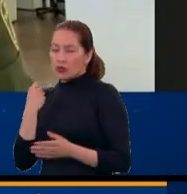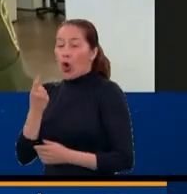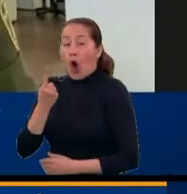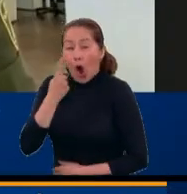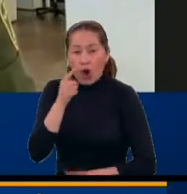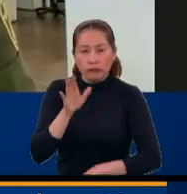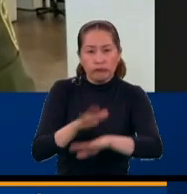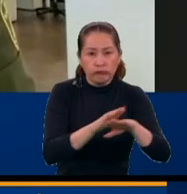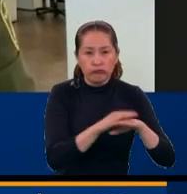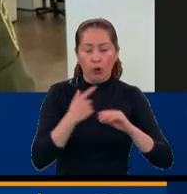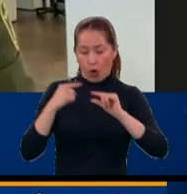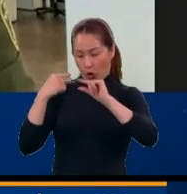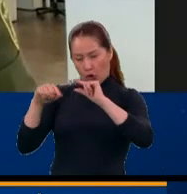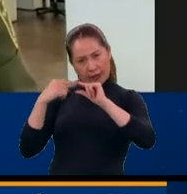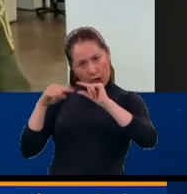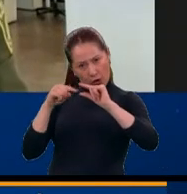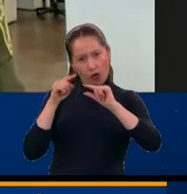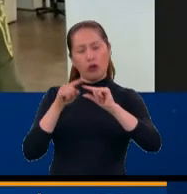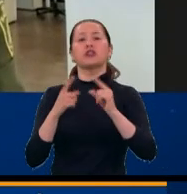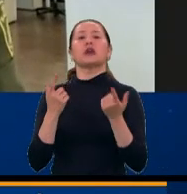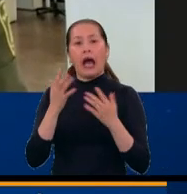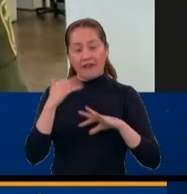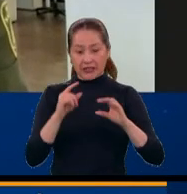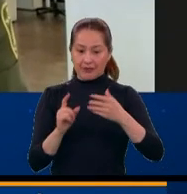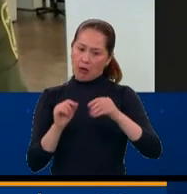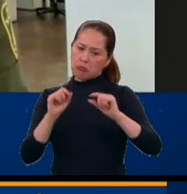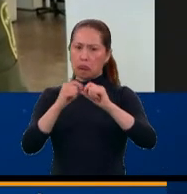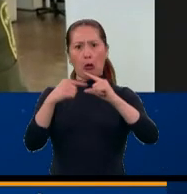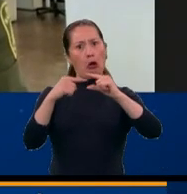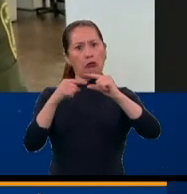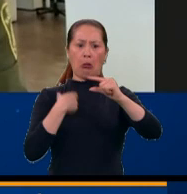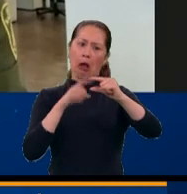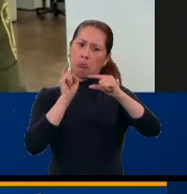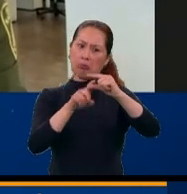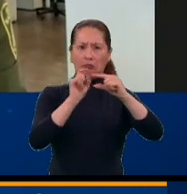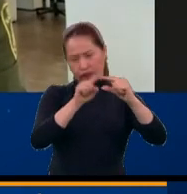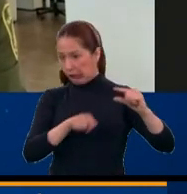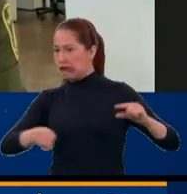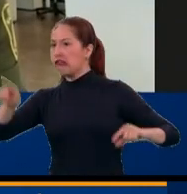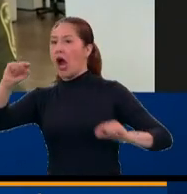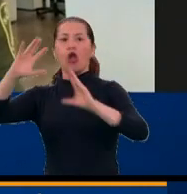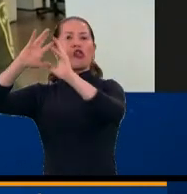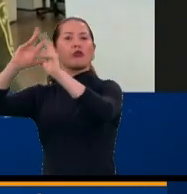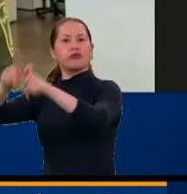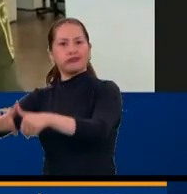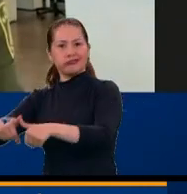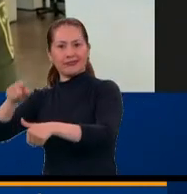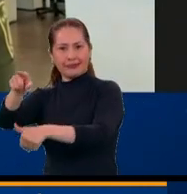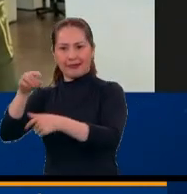van redirigiendo a sitios web que en últimas buscan que se descarguen software malicioso y con ello